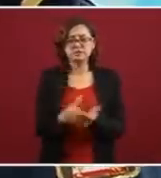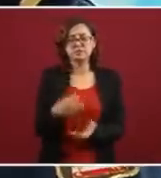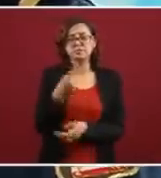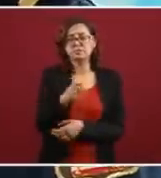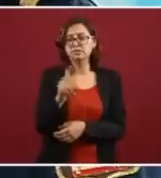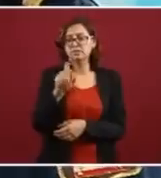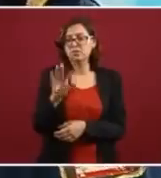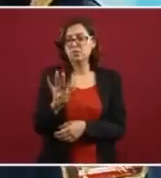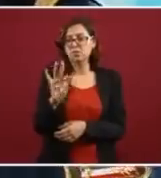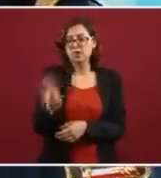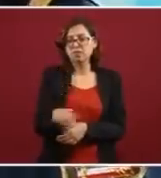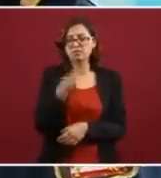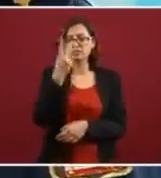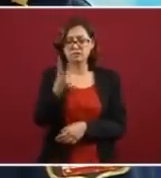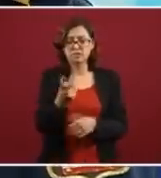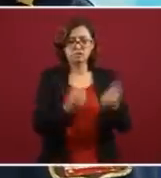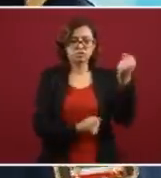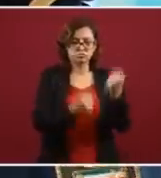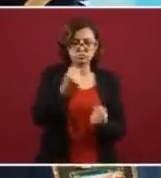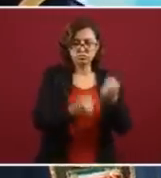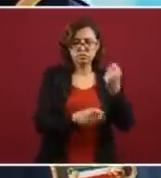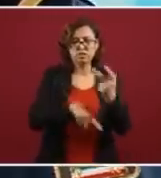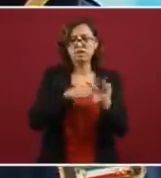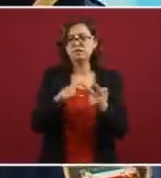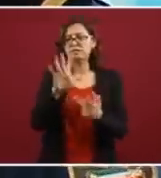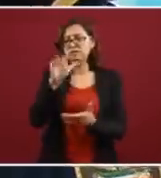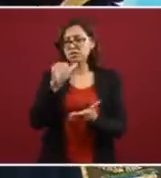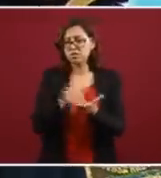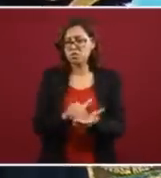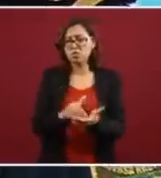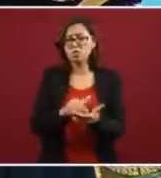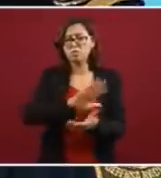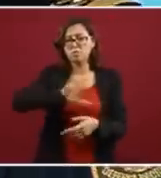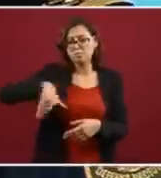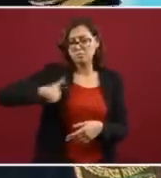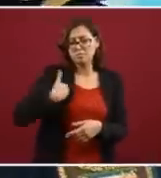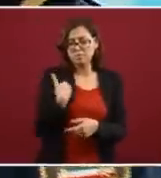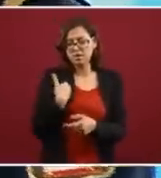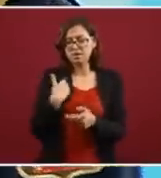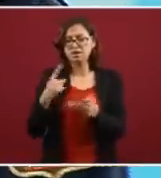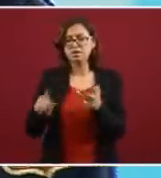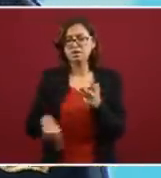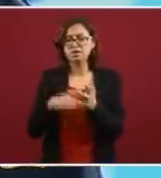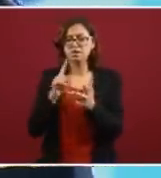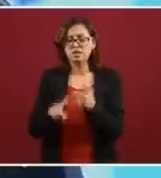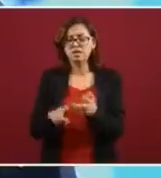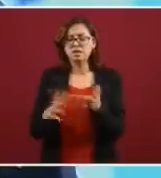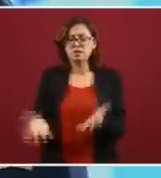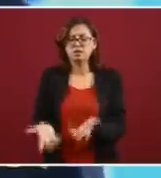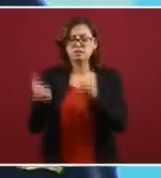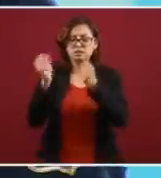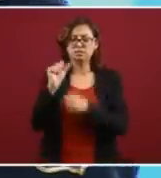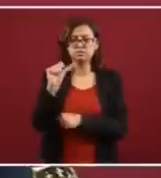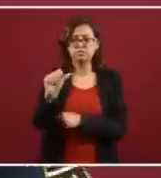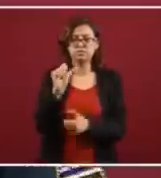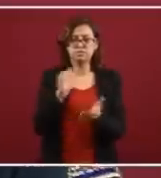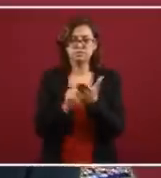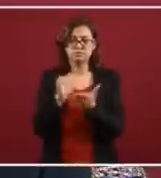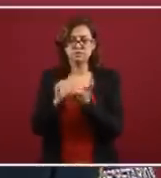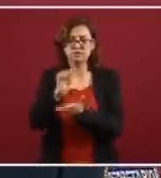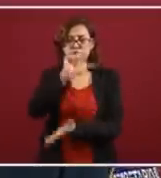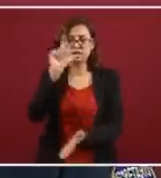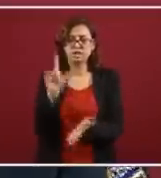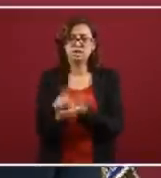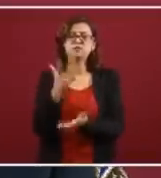13.142 vehículos, 5.072 contenedores y se han recuperado 16 millones de litros